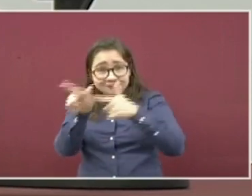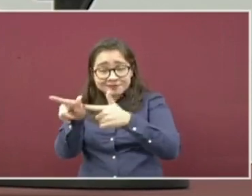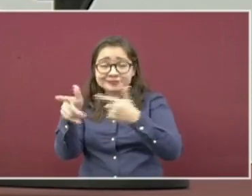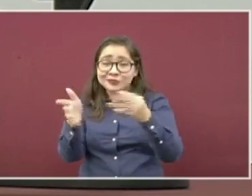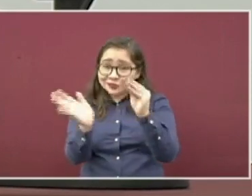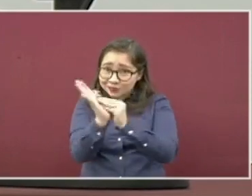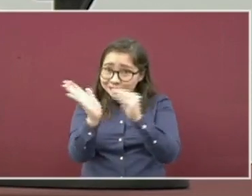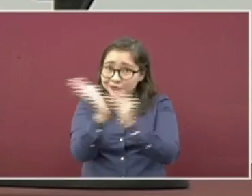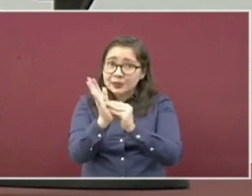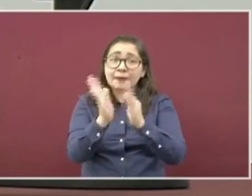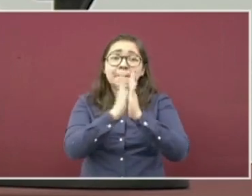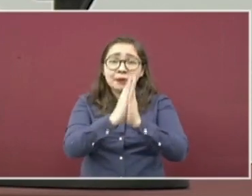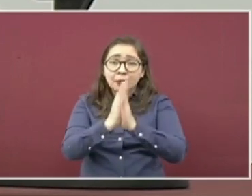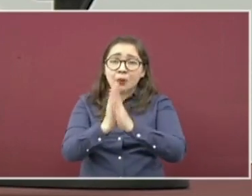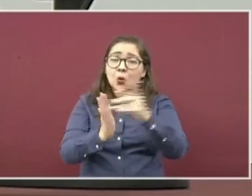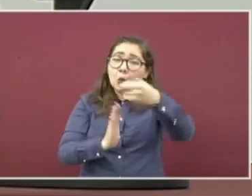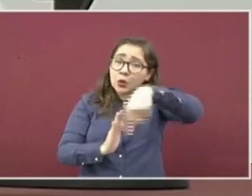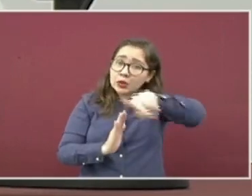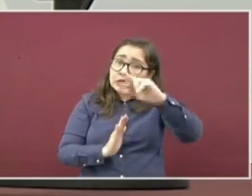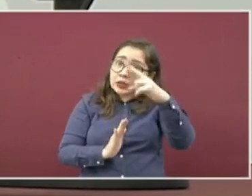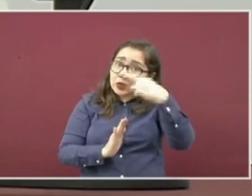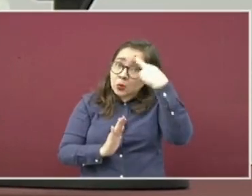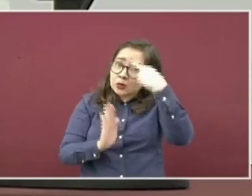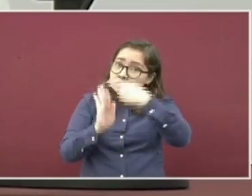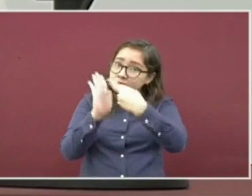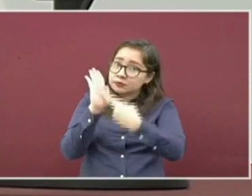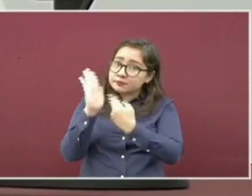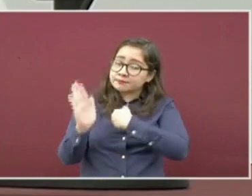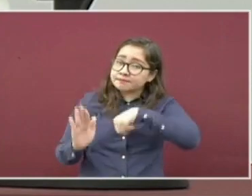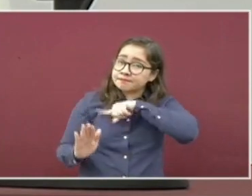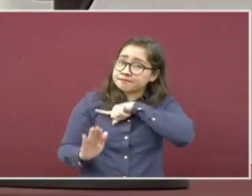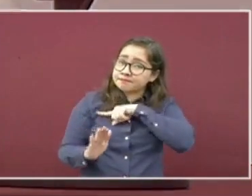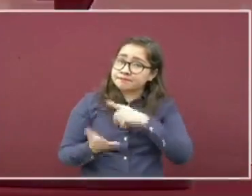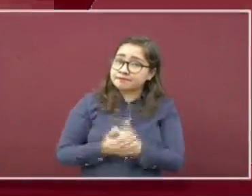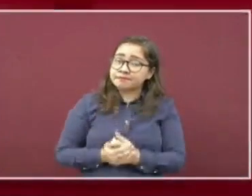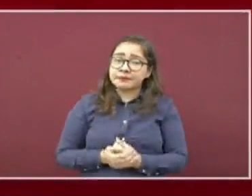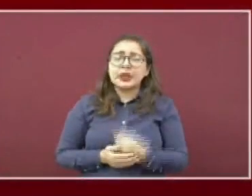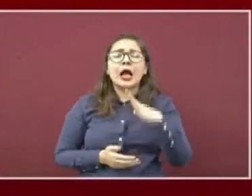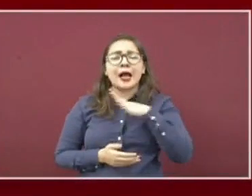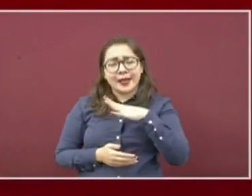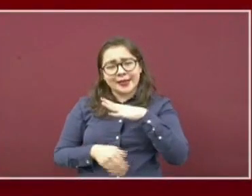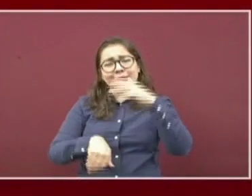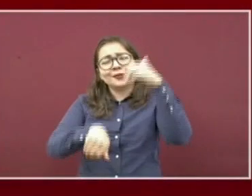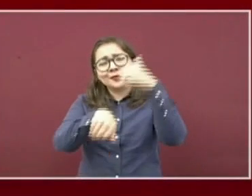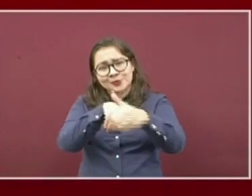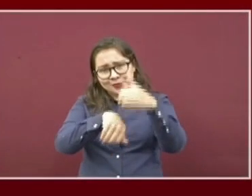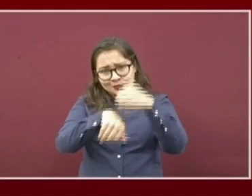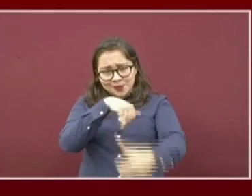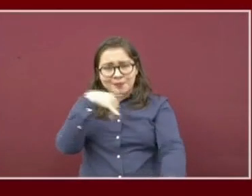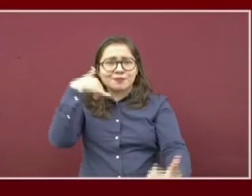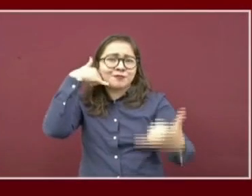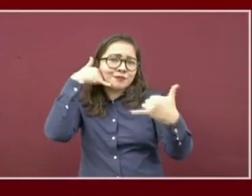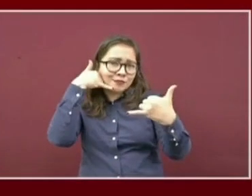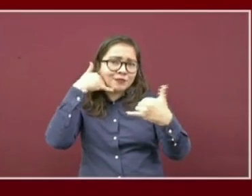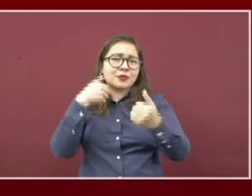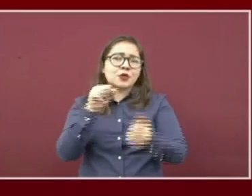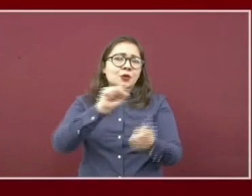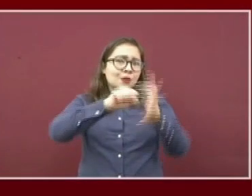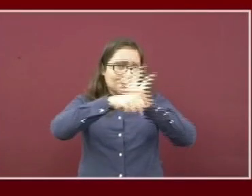no aflojen las medidas sanitarias. Recuerden que tienen a su disposición el número